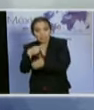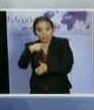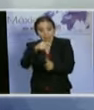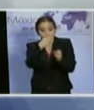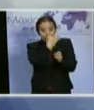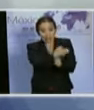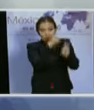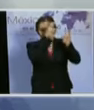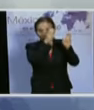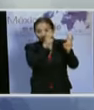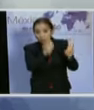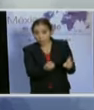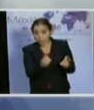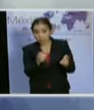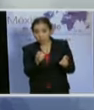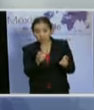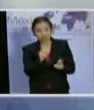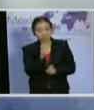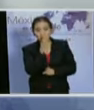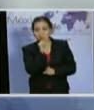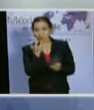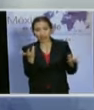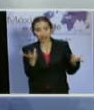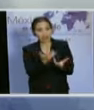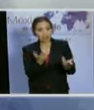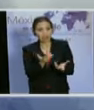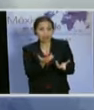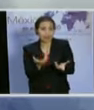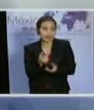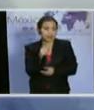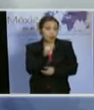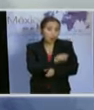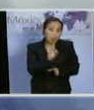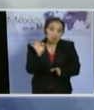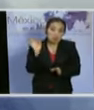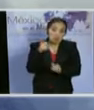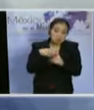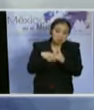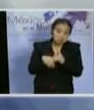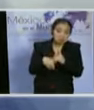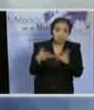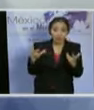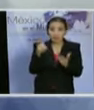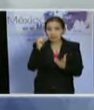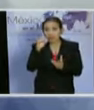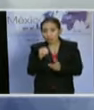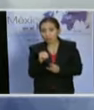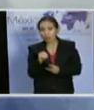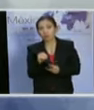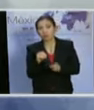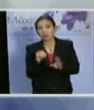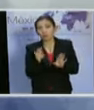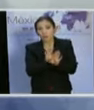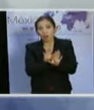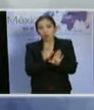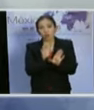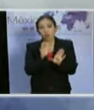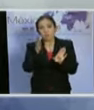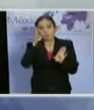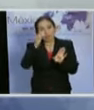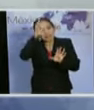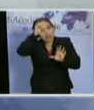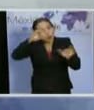agenda no podrá llevarse a cabo, o sería deseable que se llevara a cabo de manera mucho más